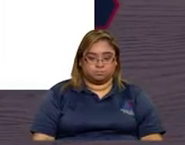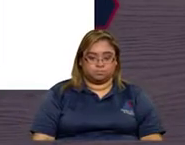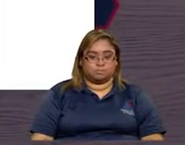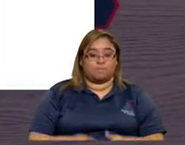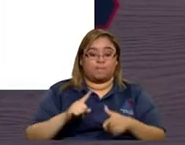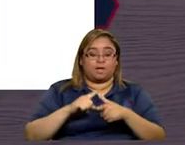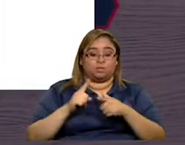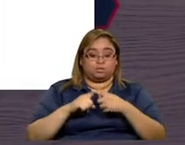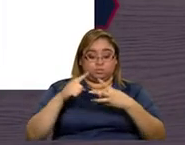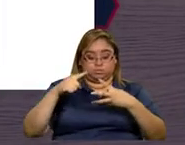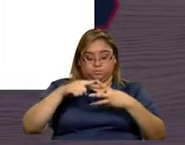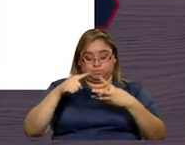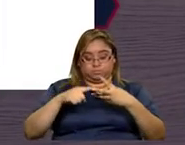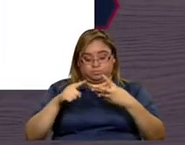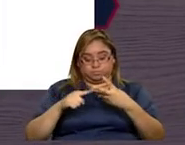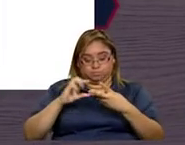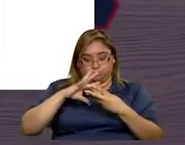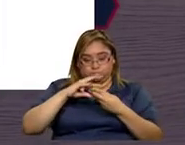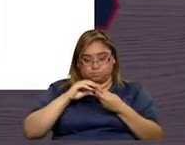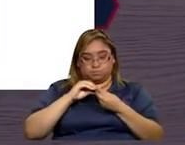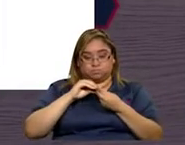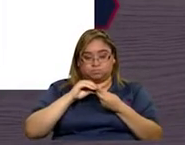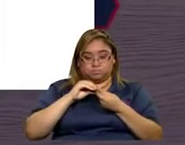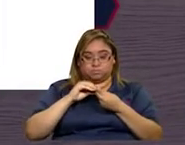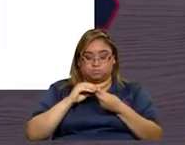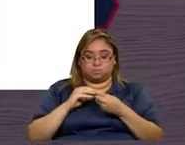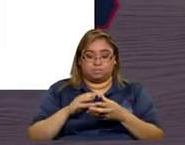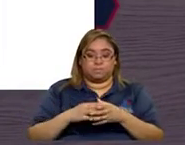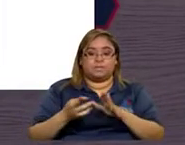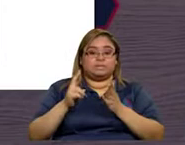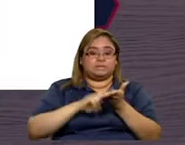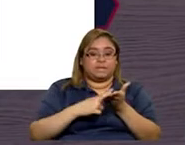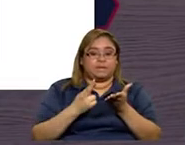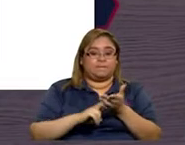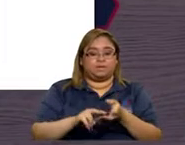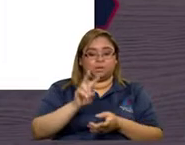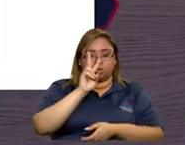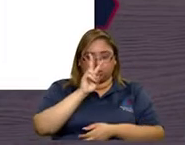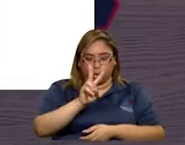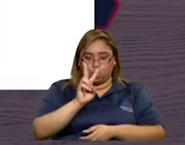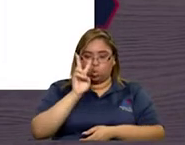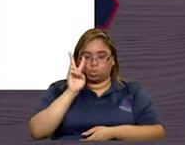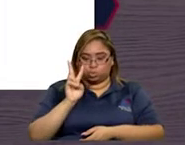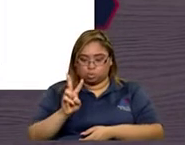se unen. Si es en el caso de que se repite 2, 2, 2, si fuese